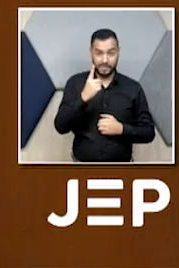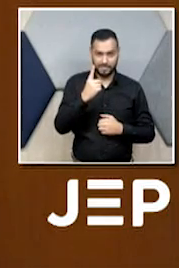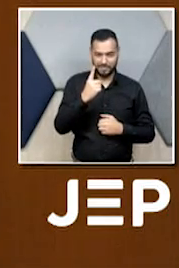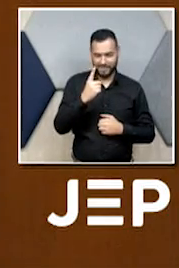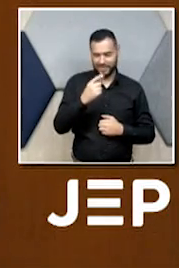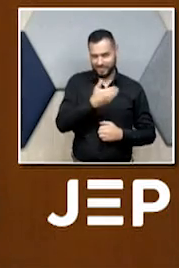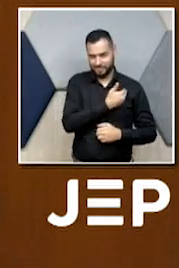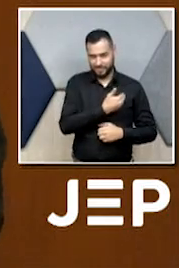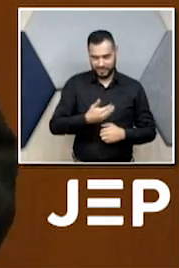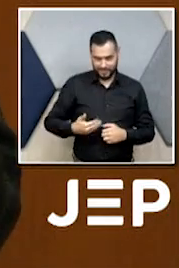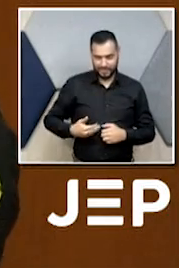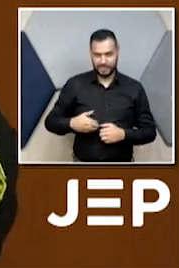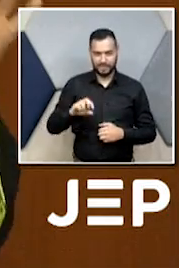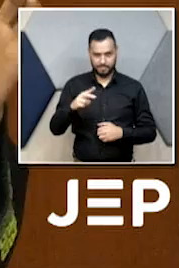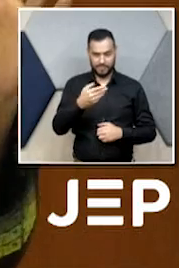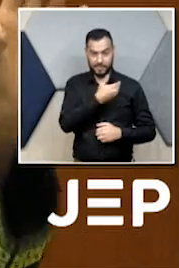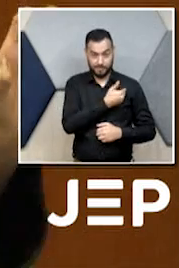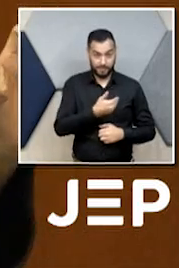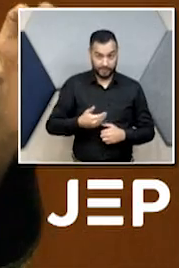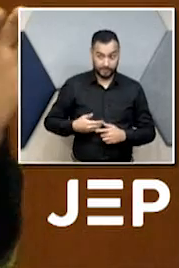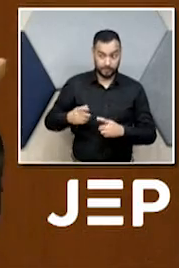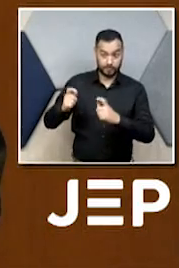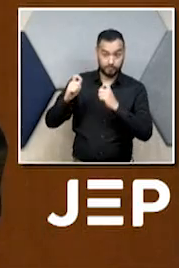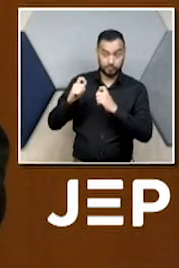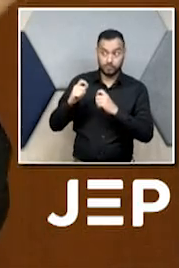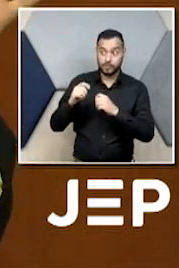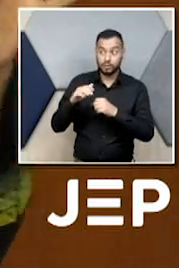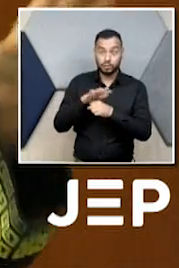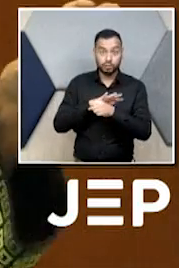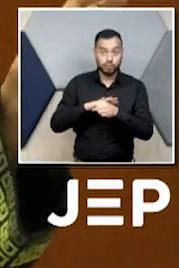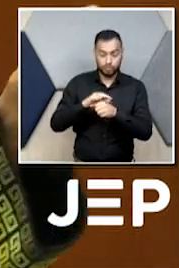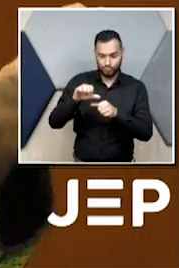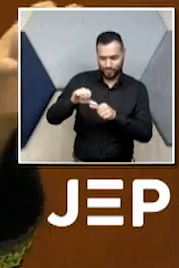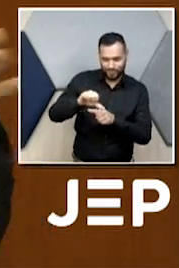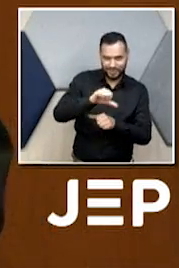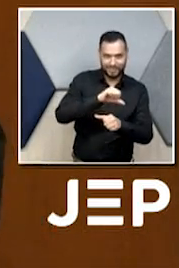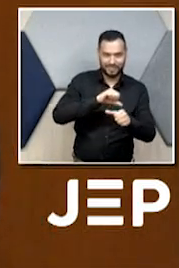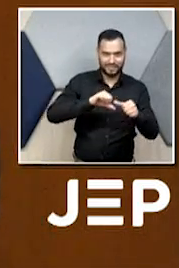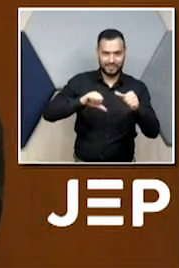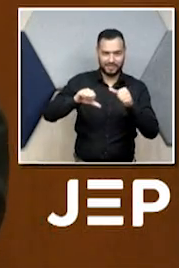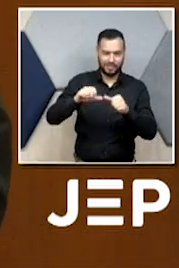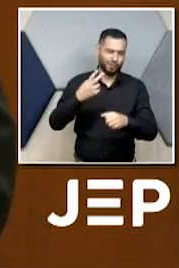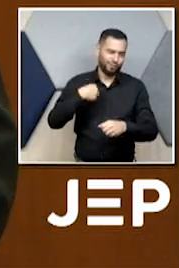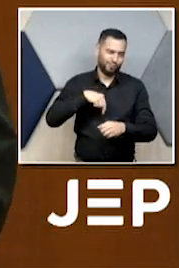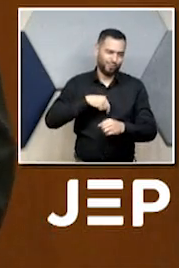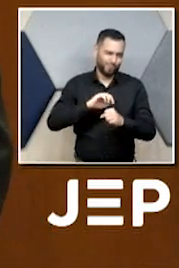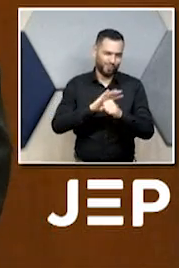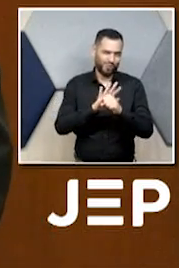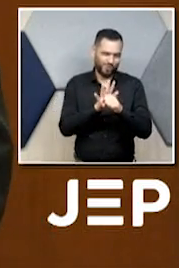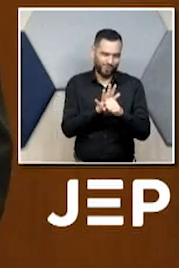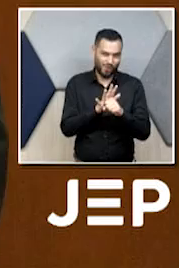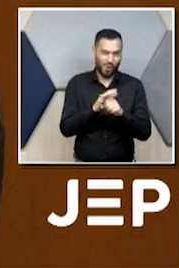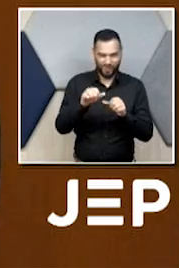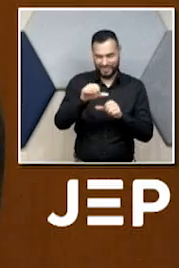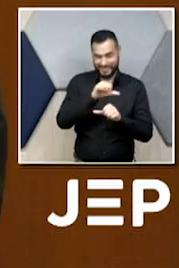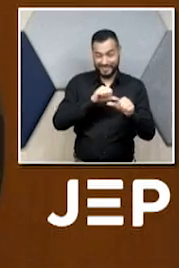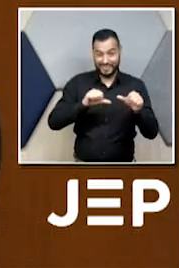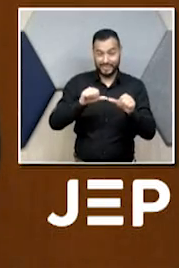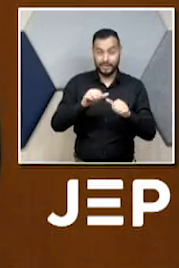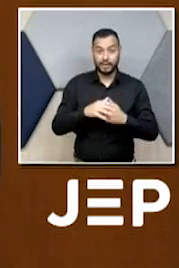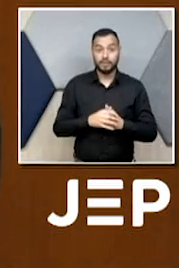el momento en que ocurrió el relevo, estábamos en pandemia y se hizo